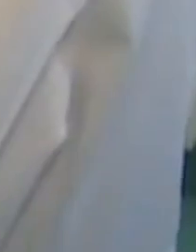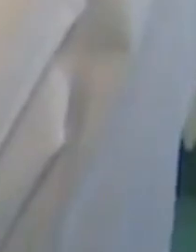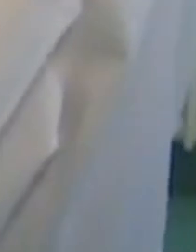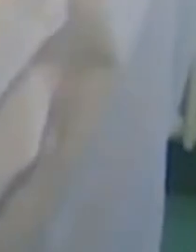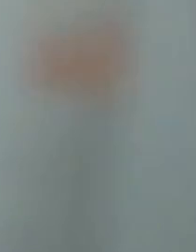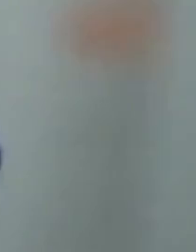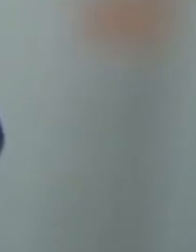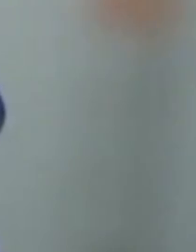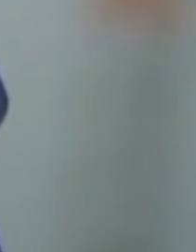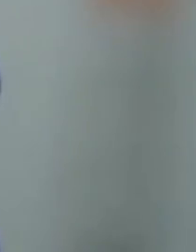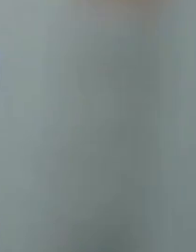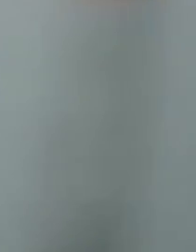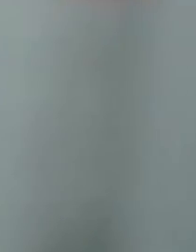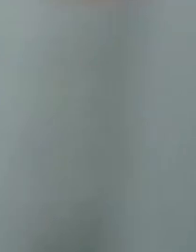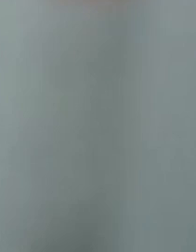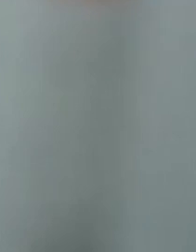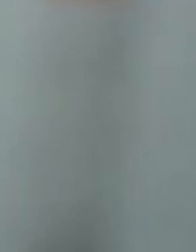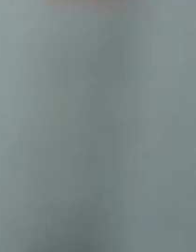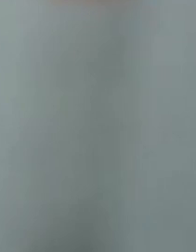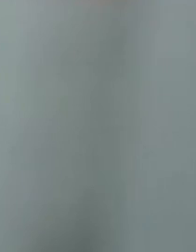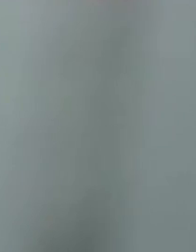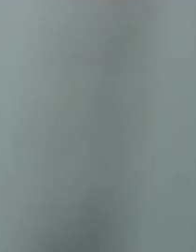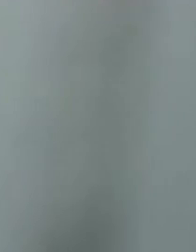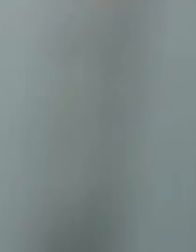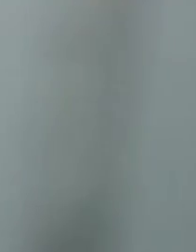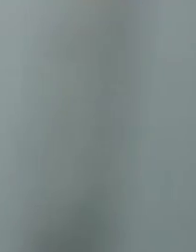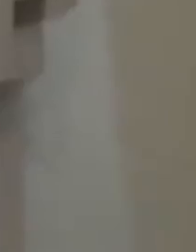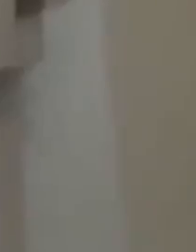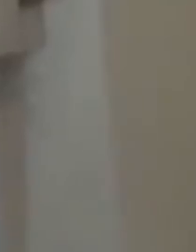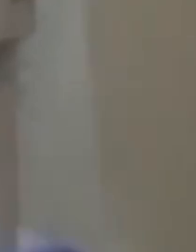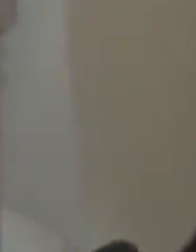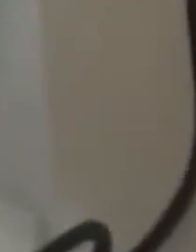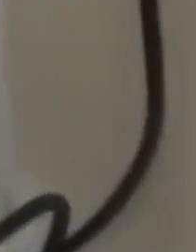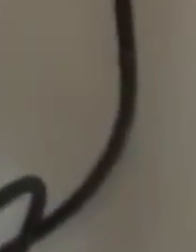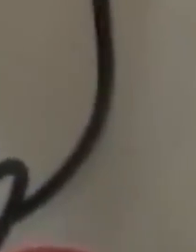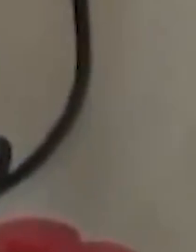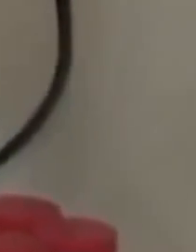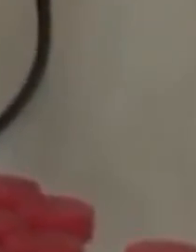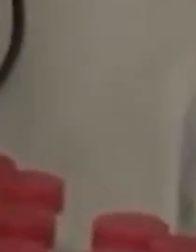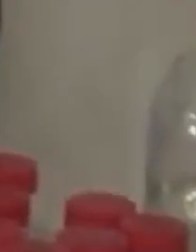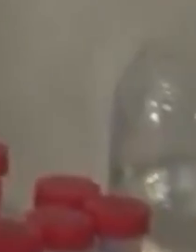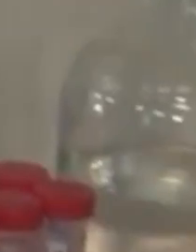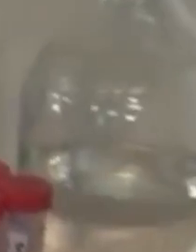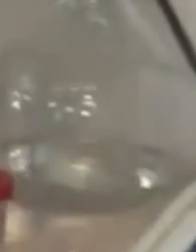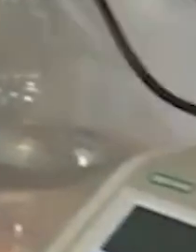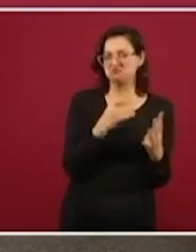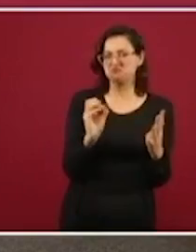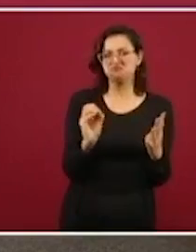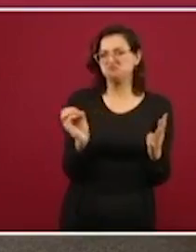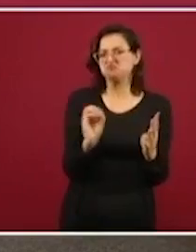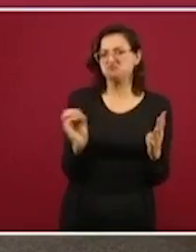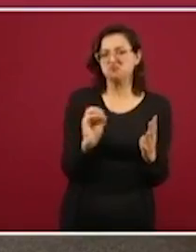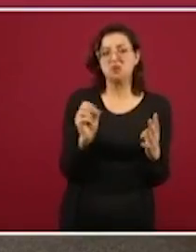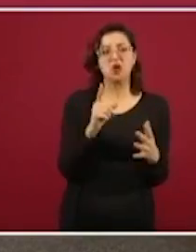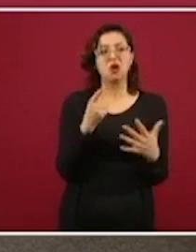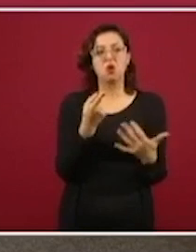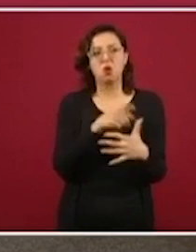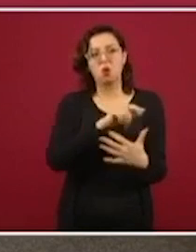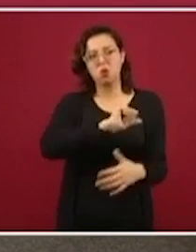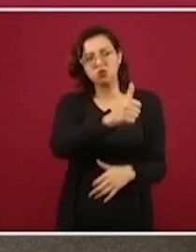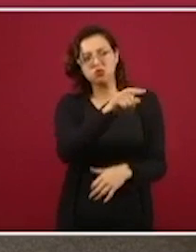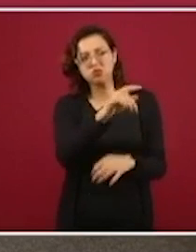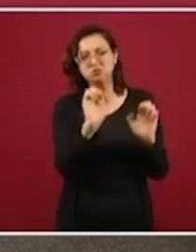la ciudad de mexico 1 en sinaloa y uno más en chiapas la mayoría de los casos confirmados presentan síntomas